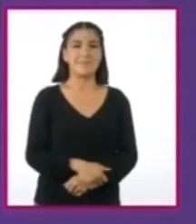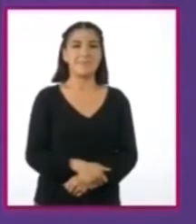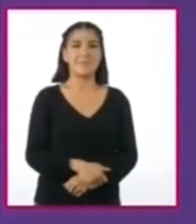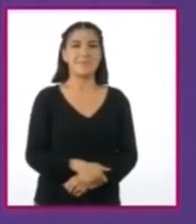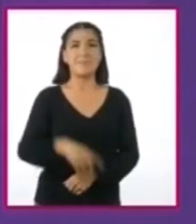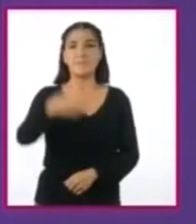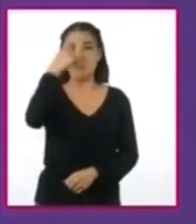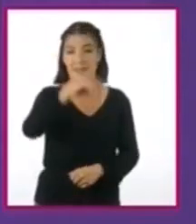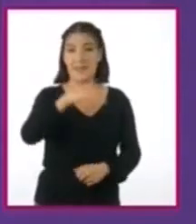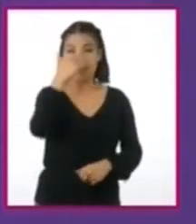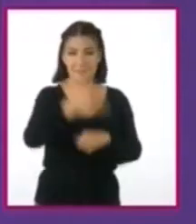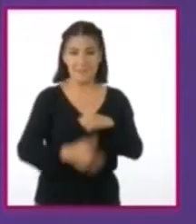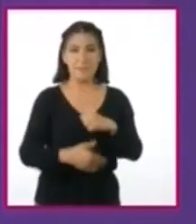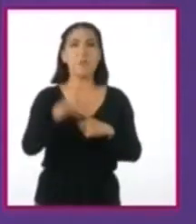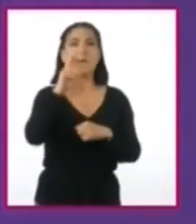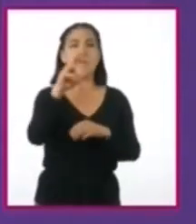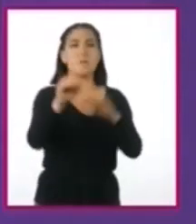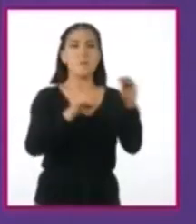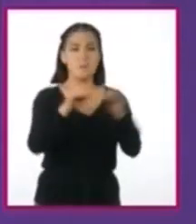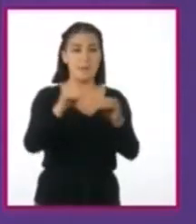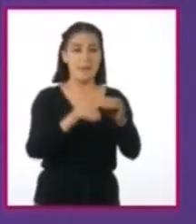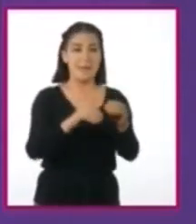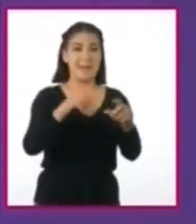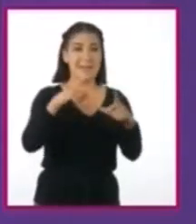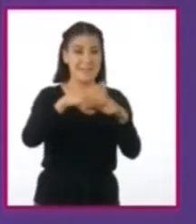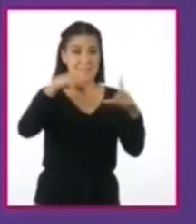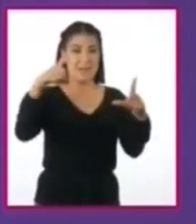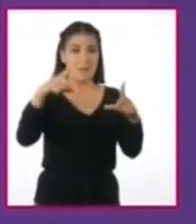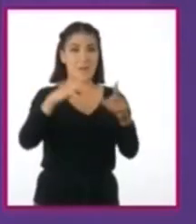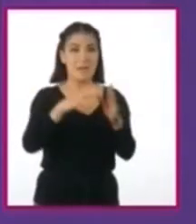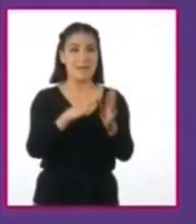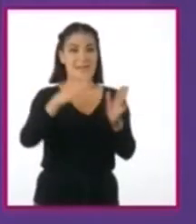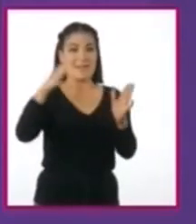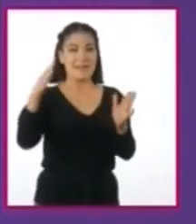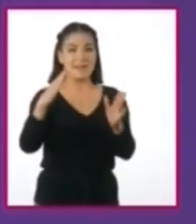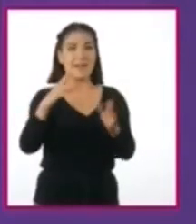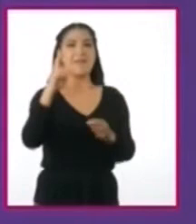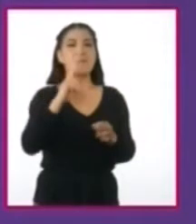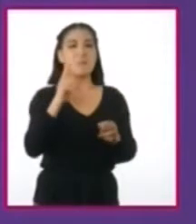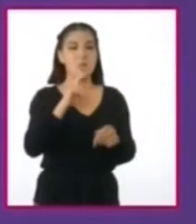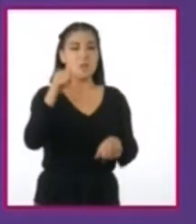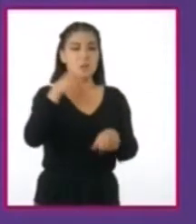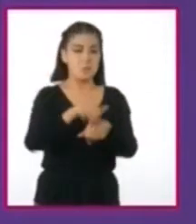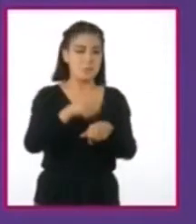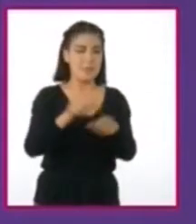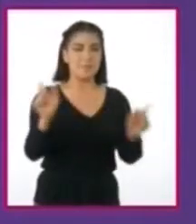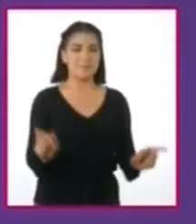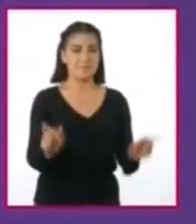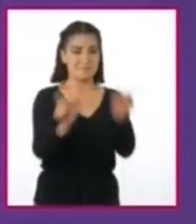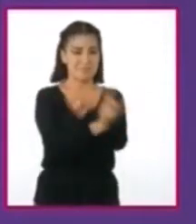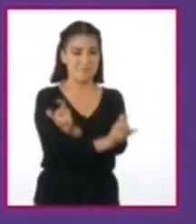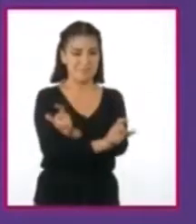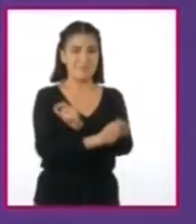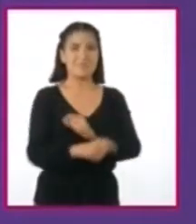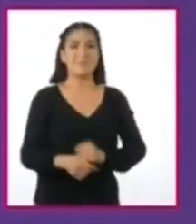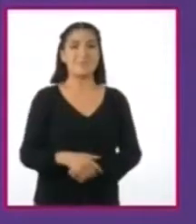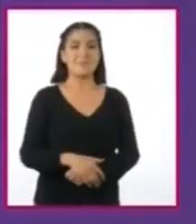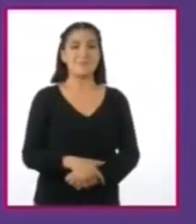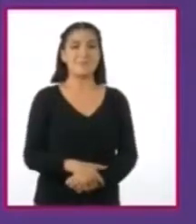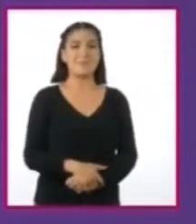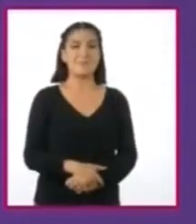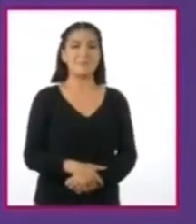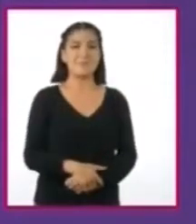Para terminar, ahora moveré el triángulo grande y lo sobrepondré en el triángulo pequeño